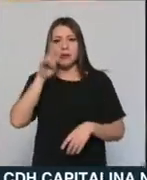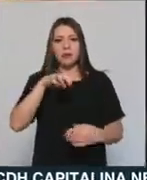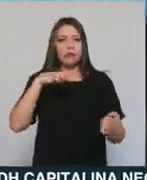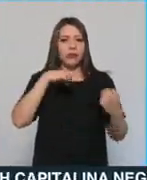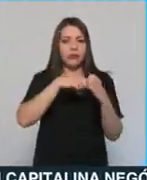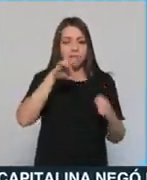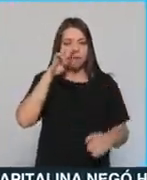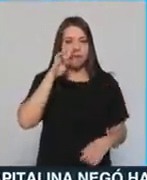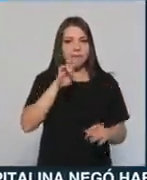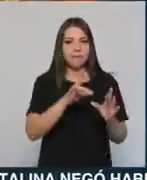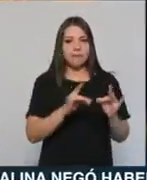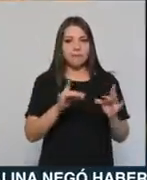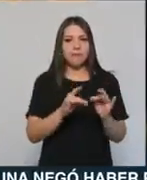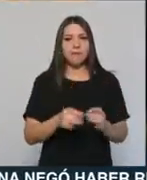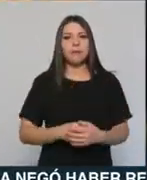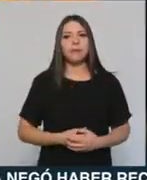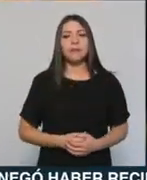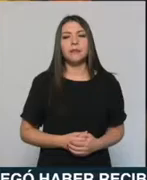presentamos.